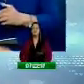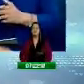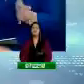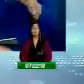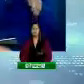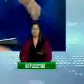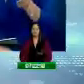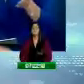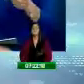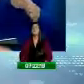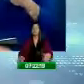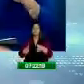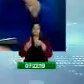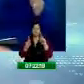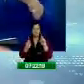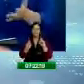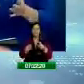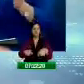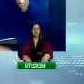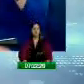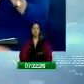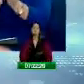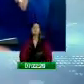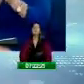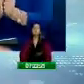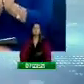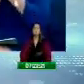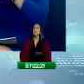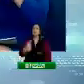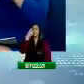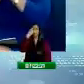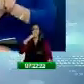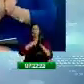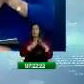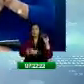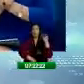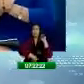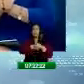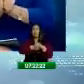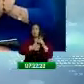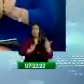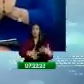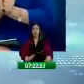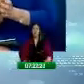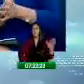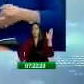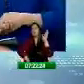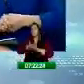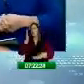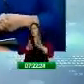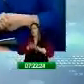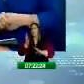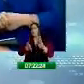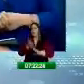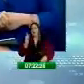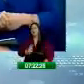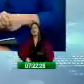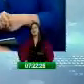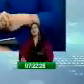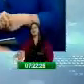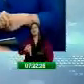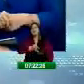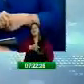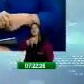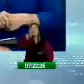altamente vulnerable y proclives a contagiarse si no guardan el aislamiento obligatorio.